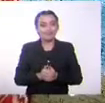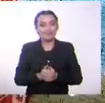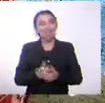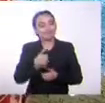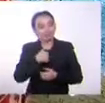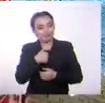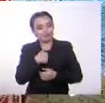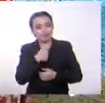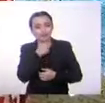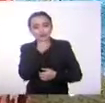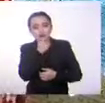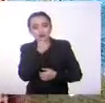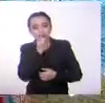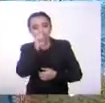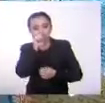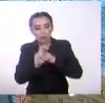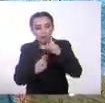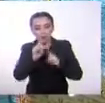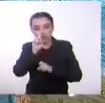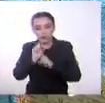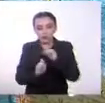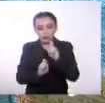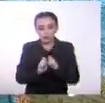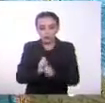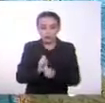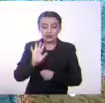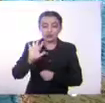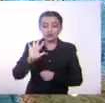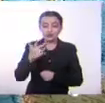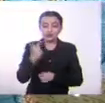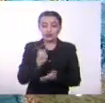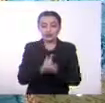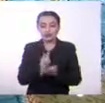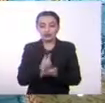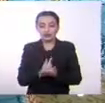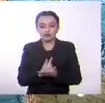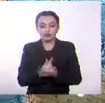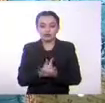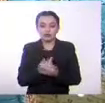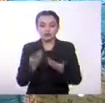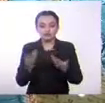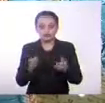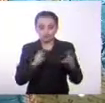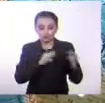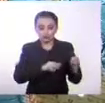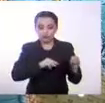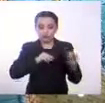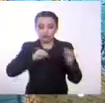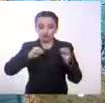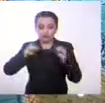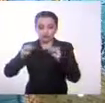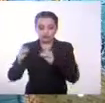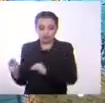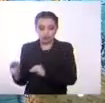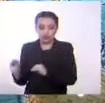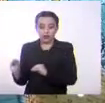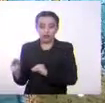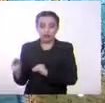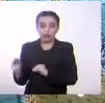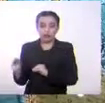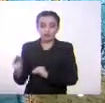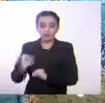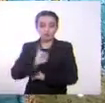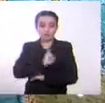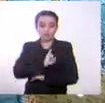Tengo varias preguntas de los estudiantes de quinto grado sobre la influencia, ¿verdad?, de la migración en la consolidación de las